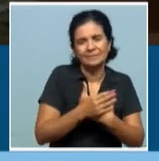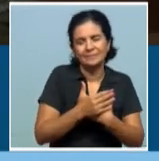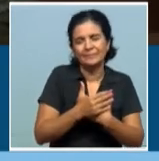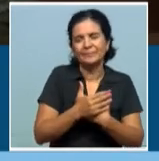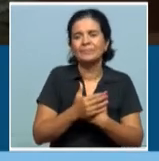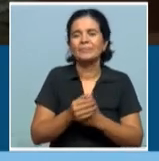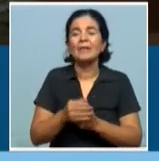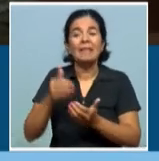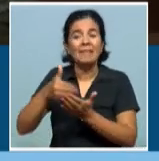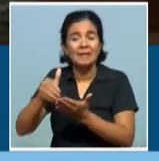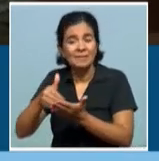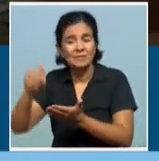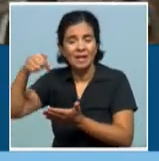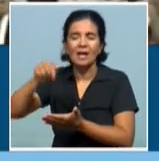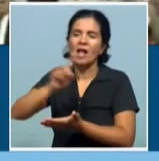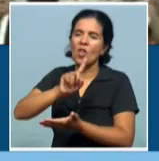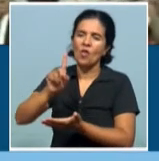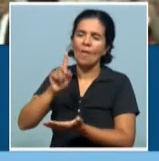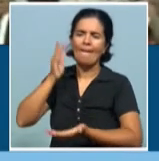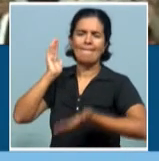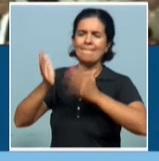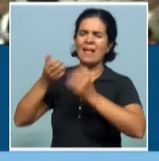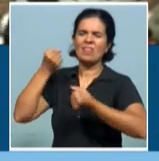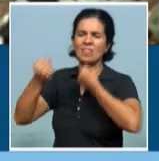maltrato. En San Luis,